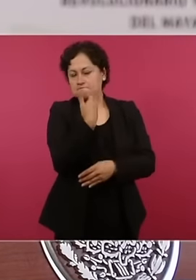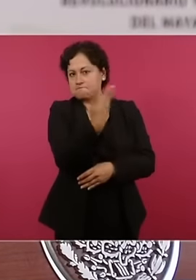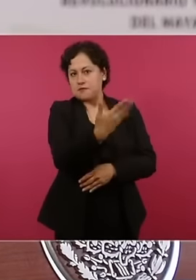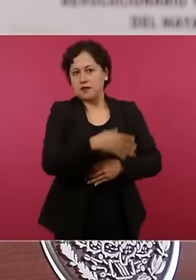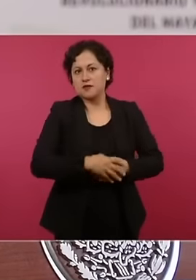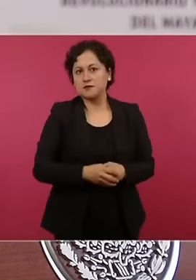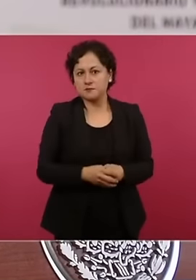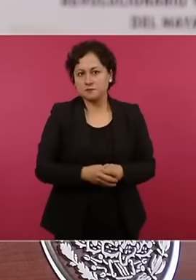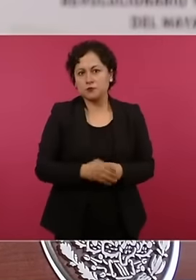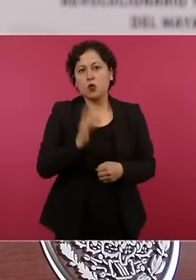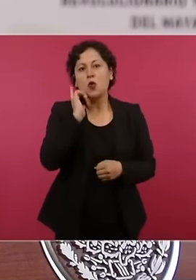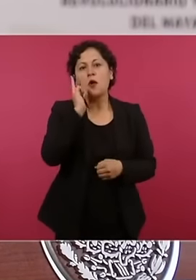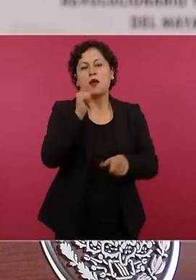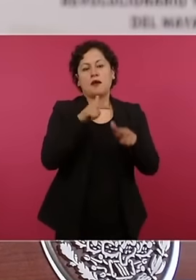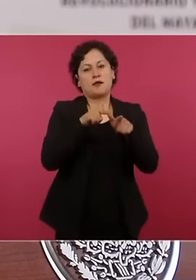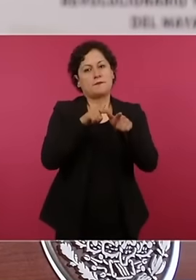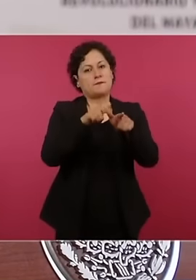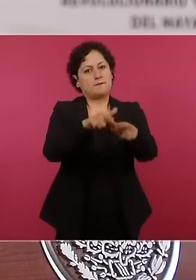sucediendo,